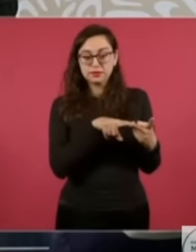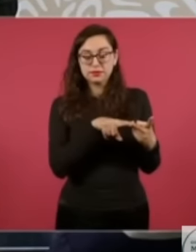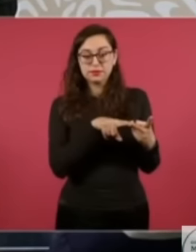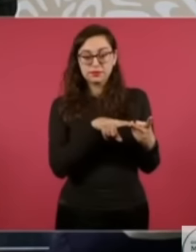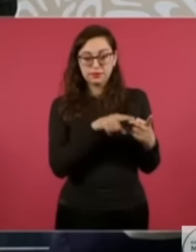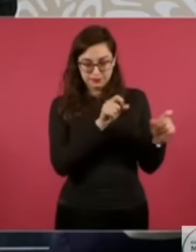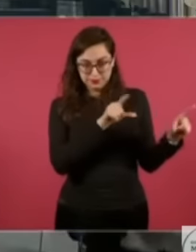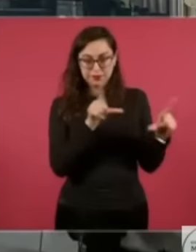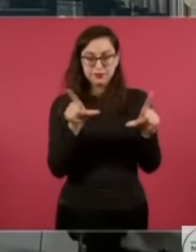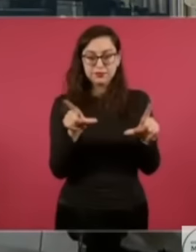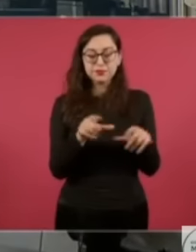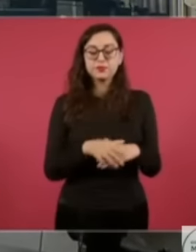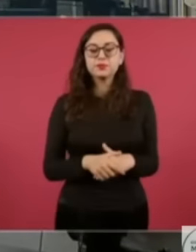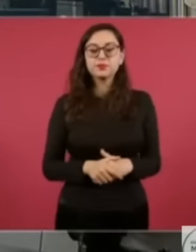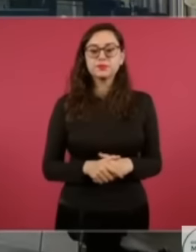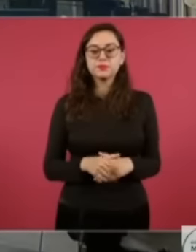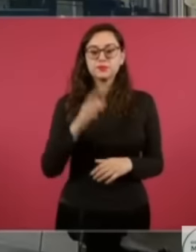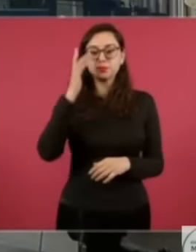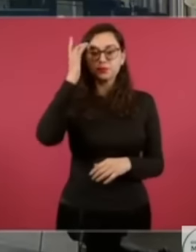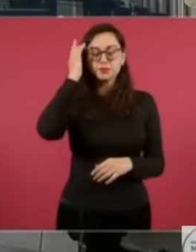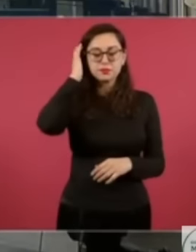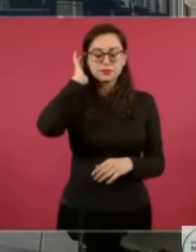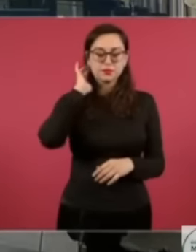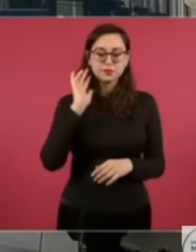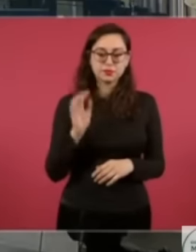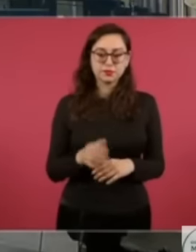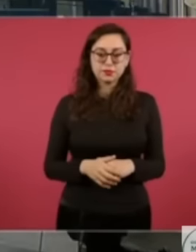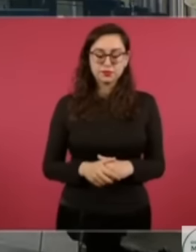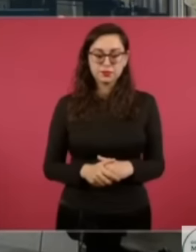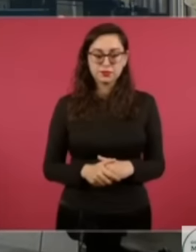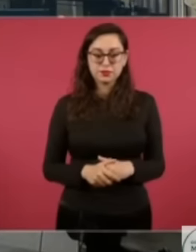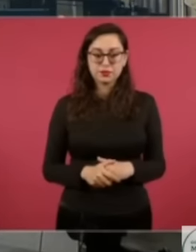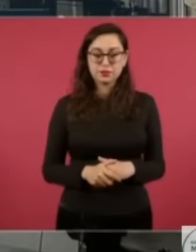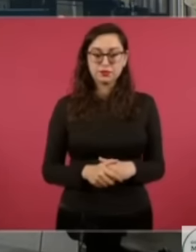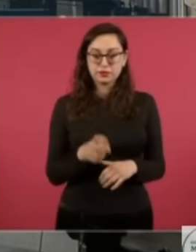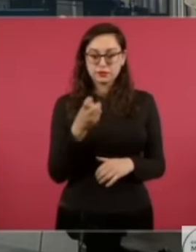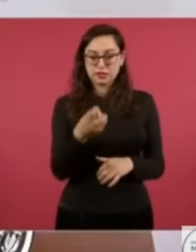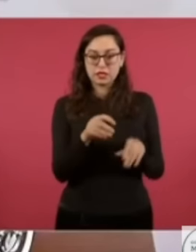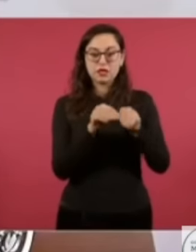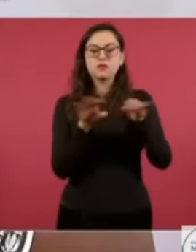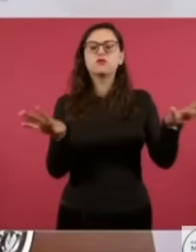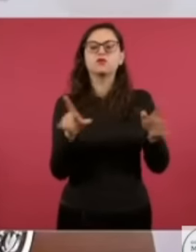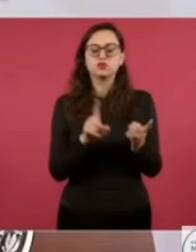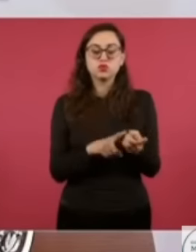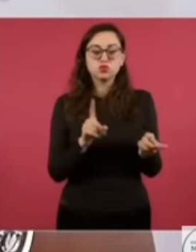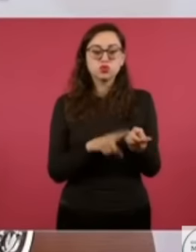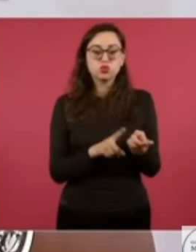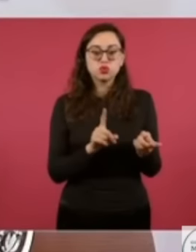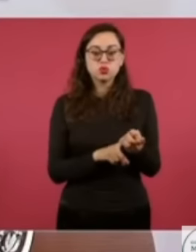A ver, responda. Mientras esa, le cuento. Esa, ¿de dónde la publican esa?